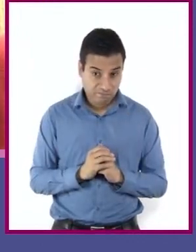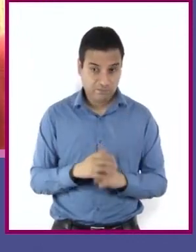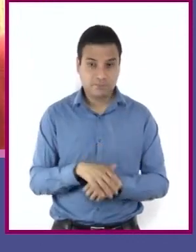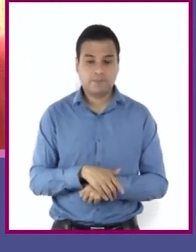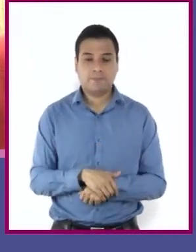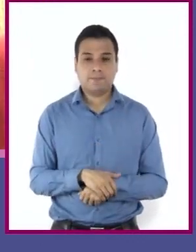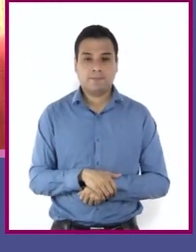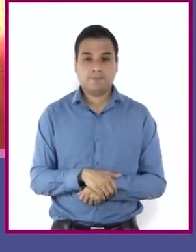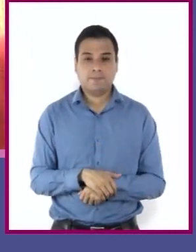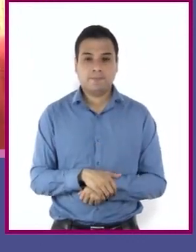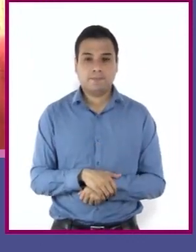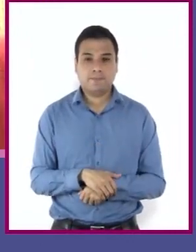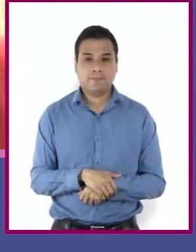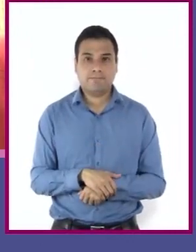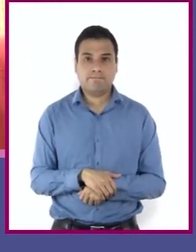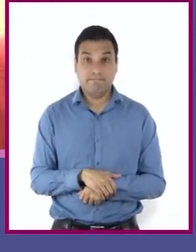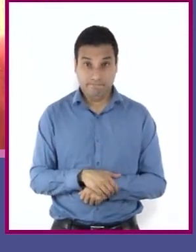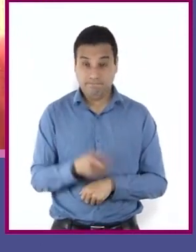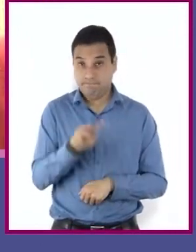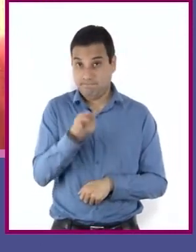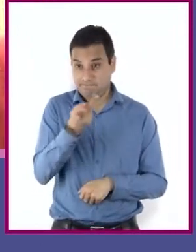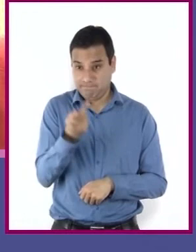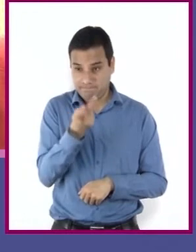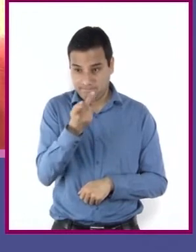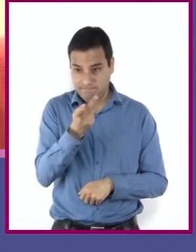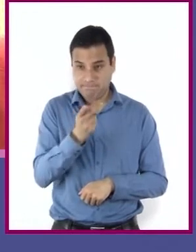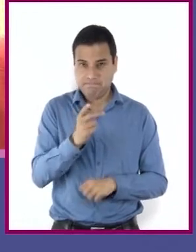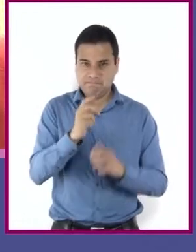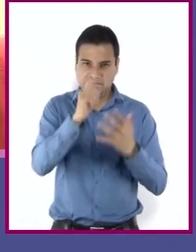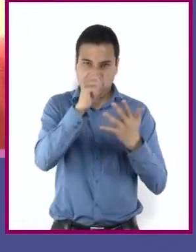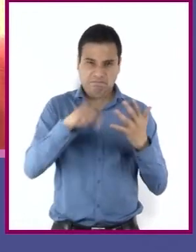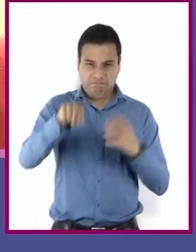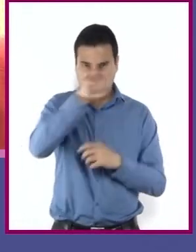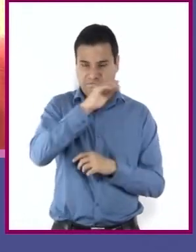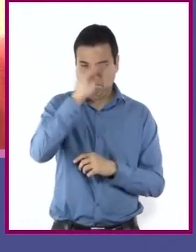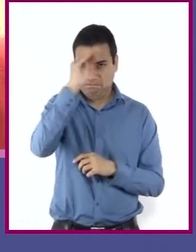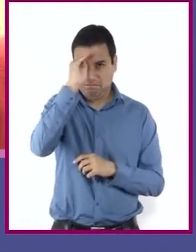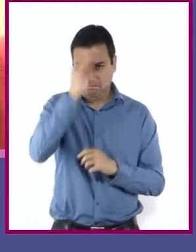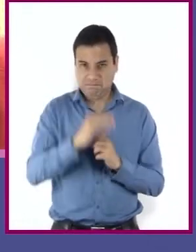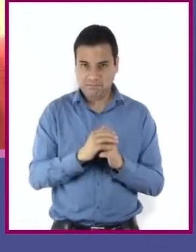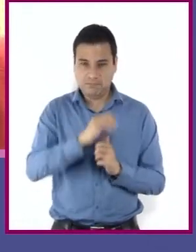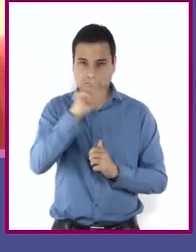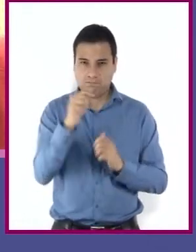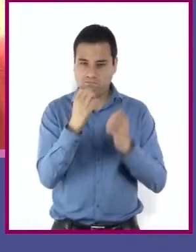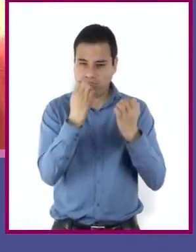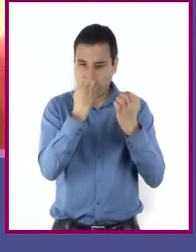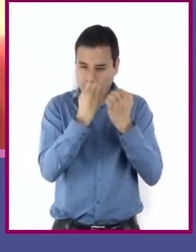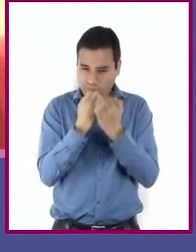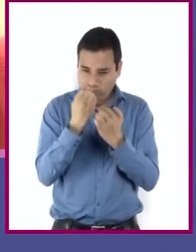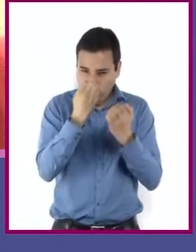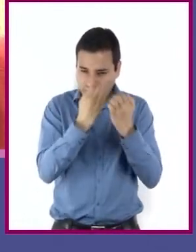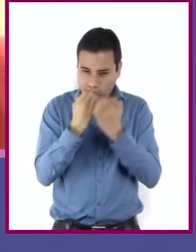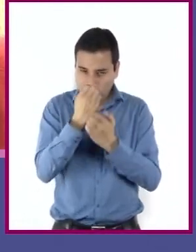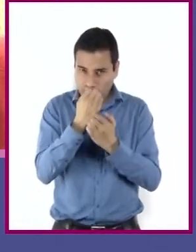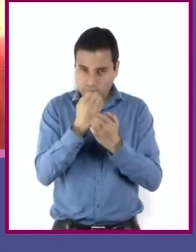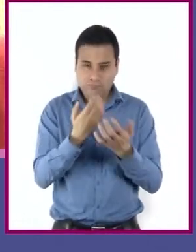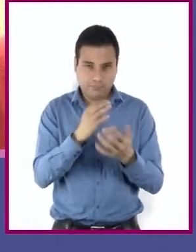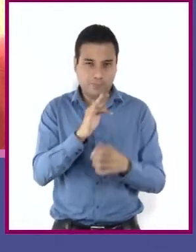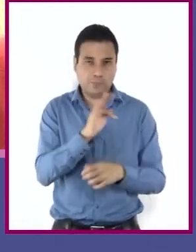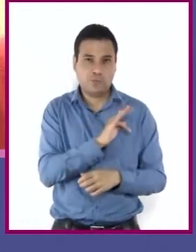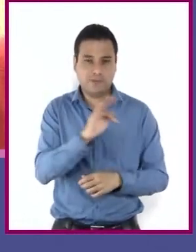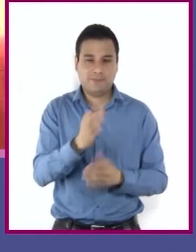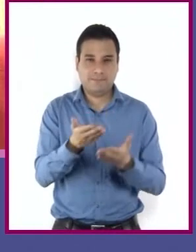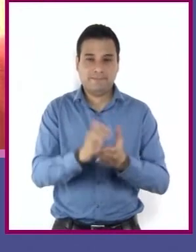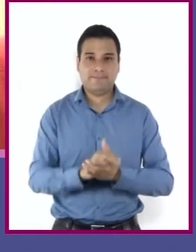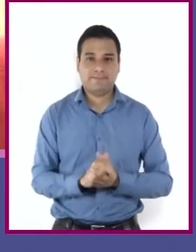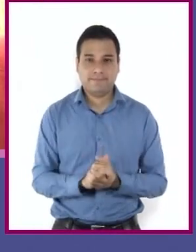exponer? Tomen estas preguntas como punto de partida para desarrollar todas las que ustedes quieran y así iniciar el proceso de